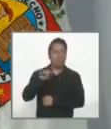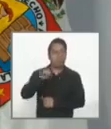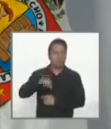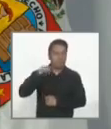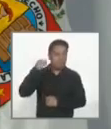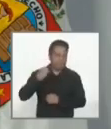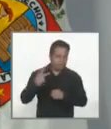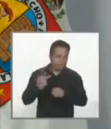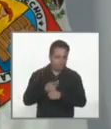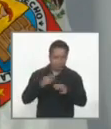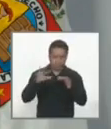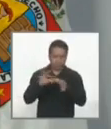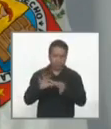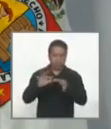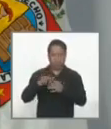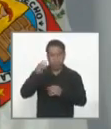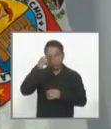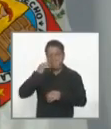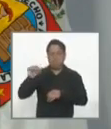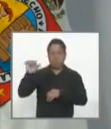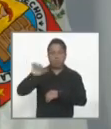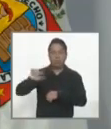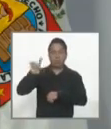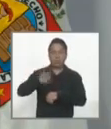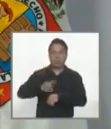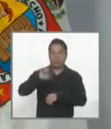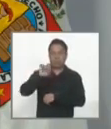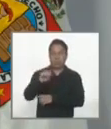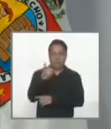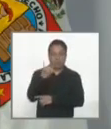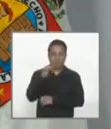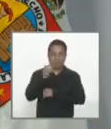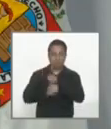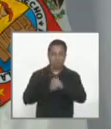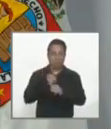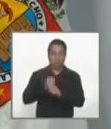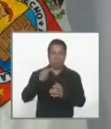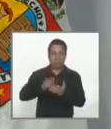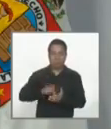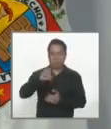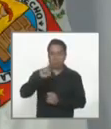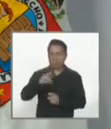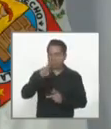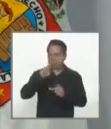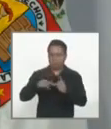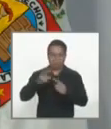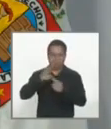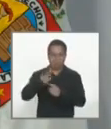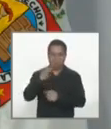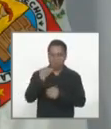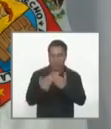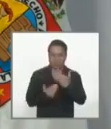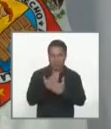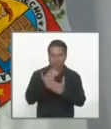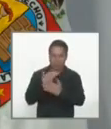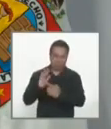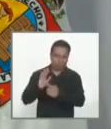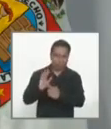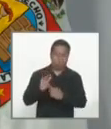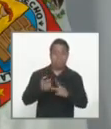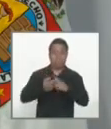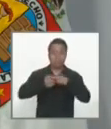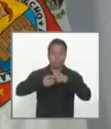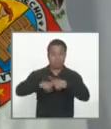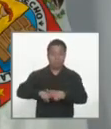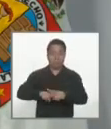de Oaxaca, correspondiente al día de hoy, 20 de agosto del año 2020, con corte a las 9 horas.